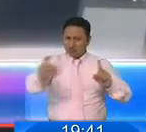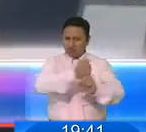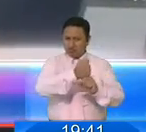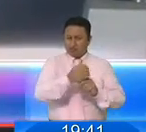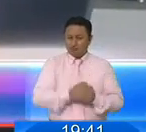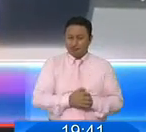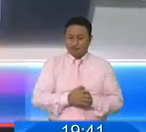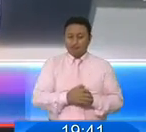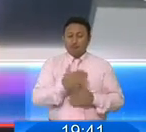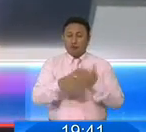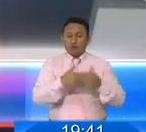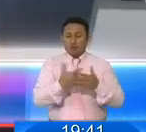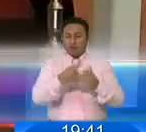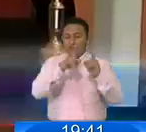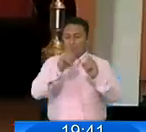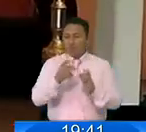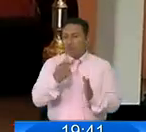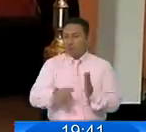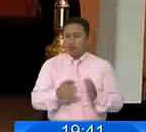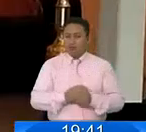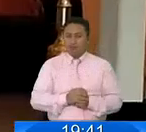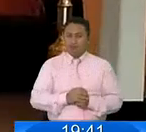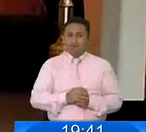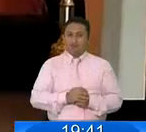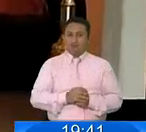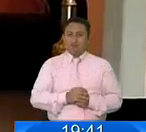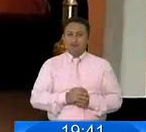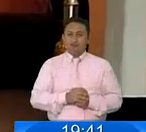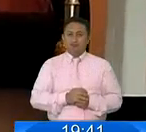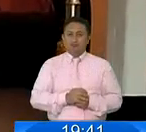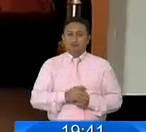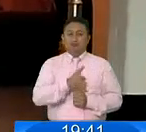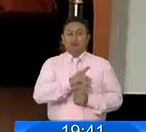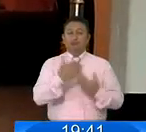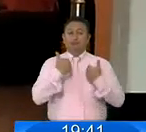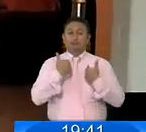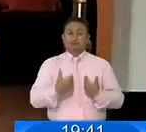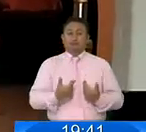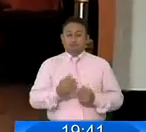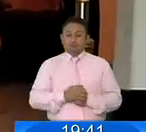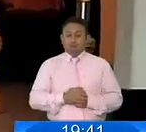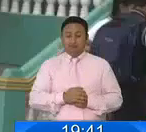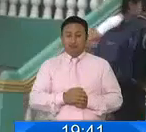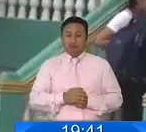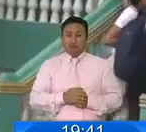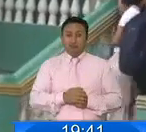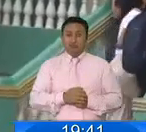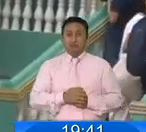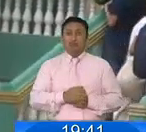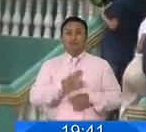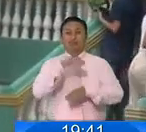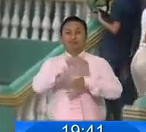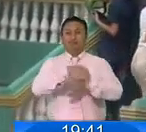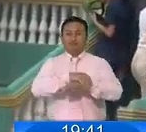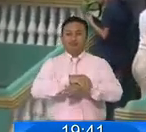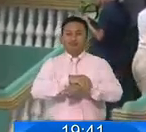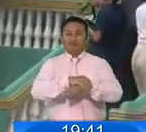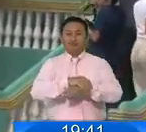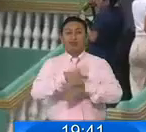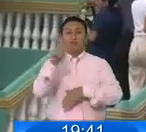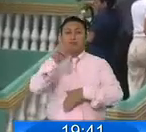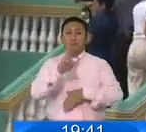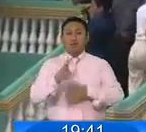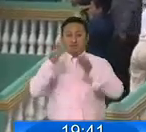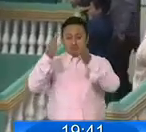helena entonces pediremos cuentas de esa realidad extraoficialmente se conoció que los restos del menor serían sepultados en horas de la tarde de este día